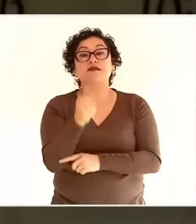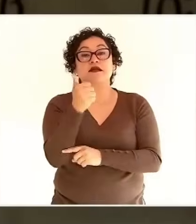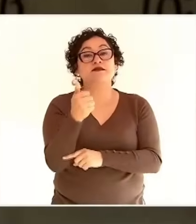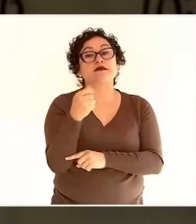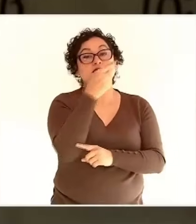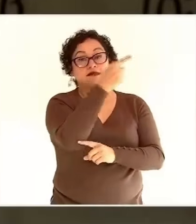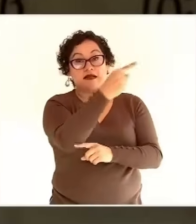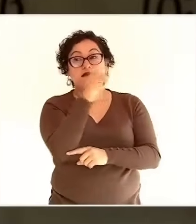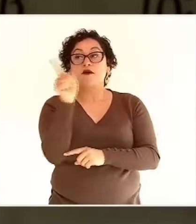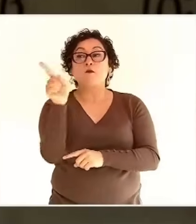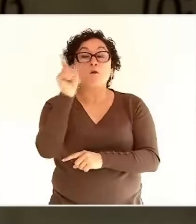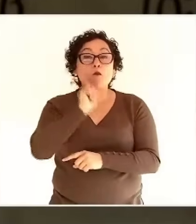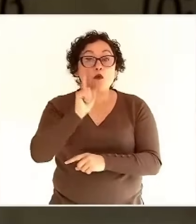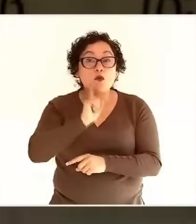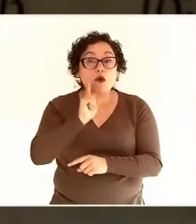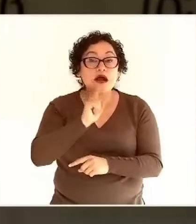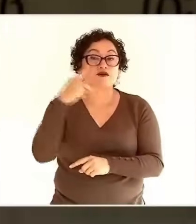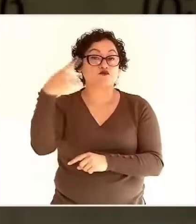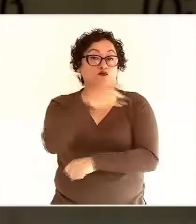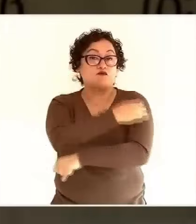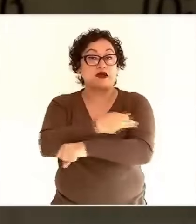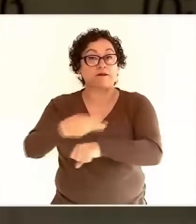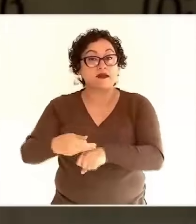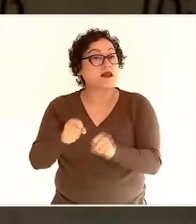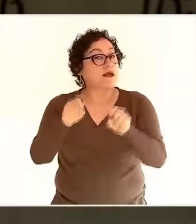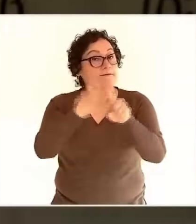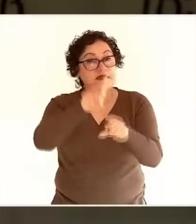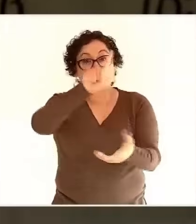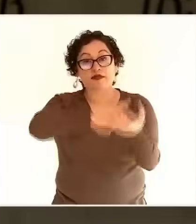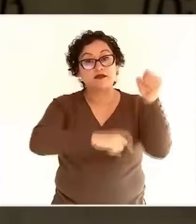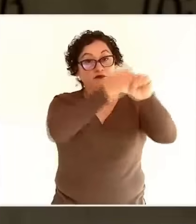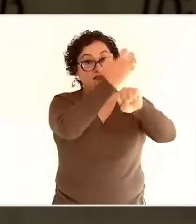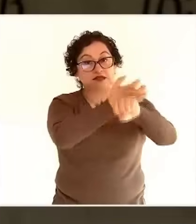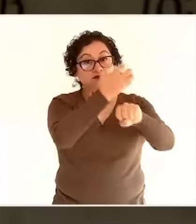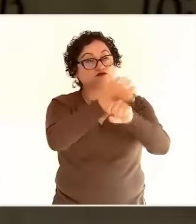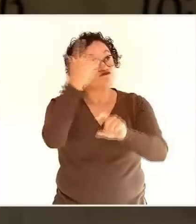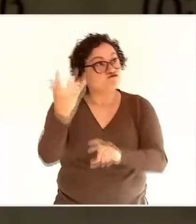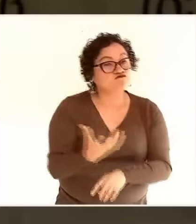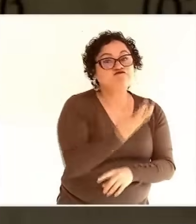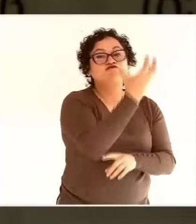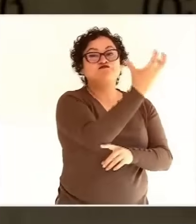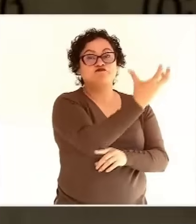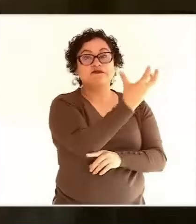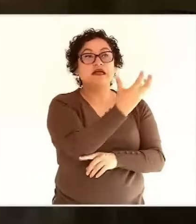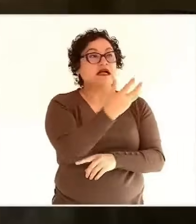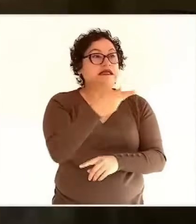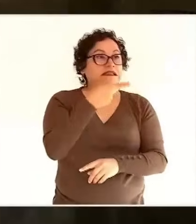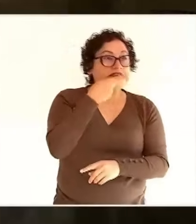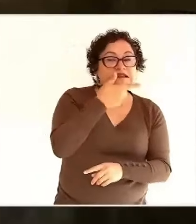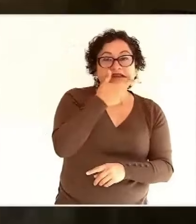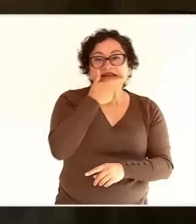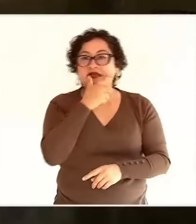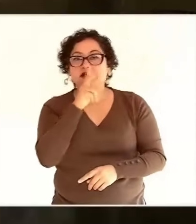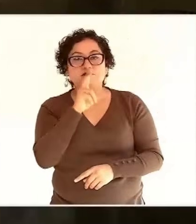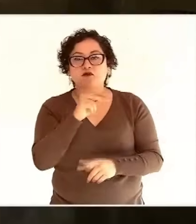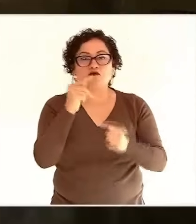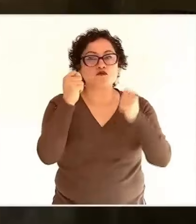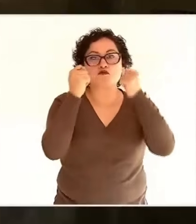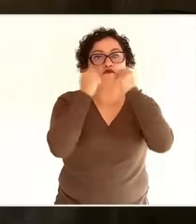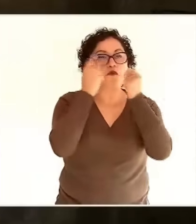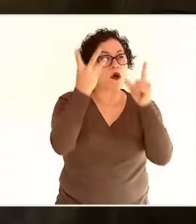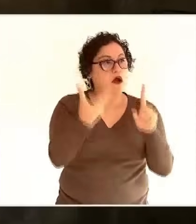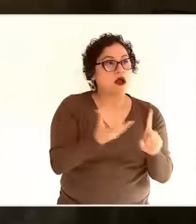encontraban Margarita y sus hijos como refugiados. Sin hablar inglés, Margarita Maza se sumó como colaboradora diplomática del